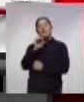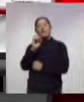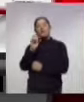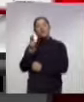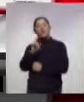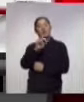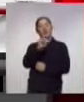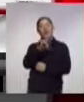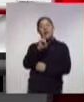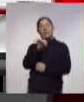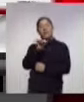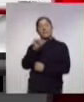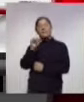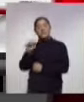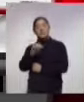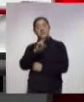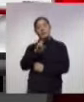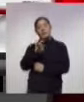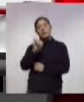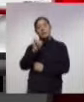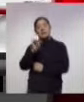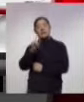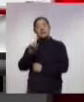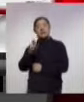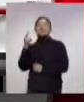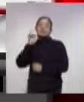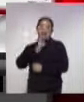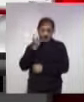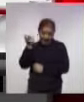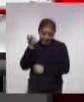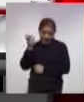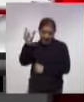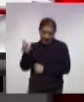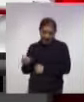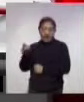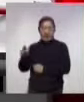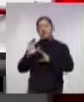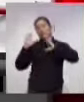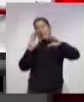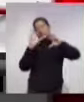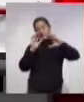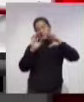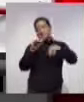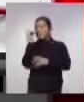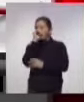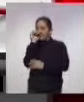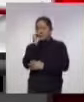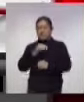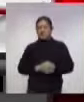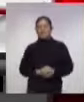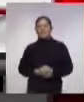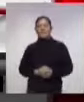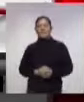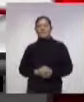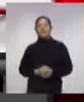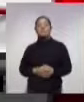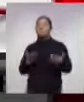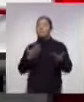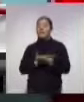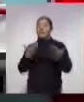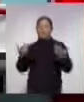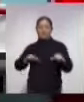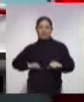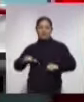quien, bueno, pues va a impartir este taller, repito, de carácter gratuito. Continuando con las